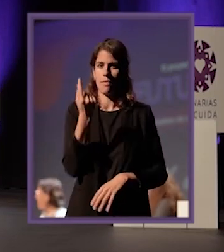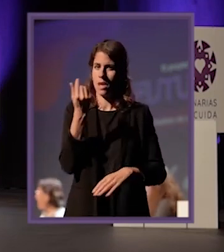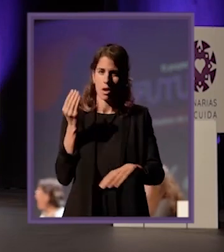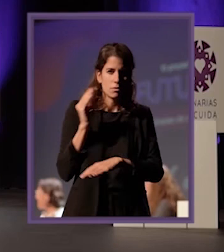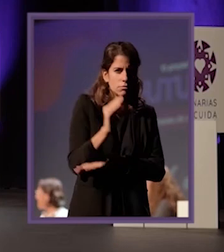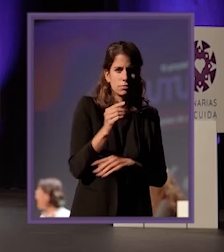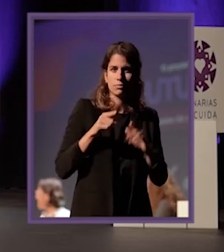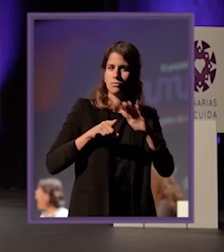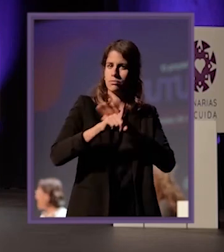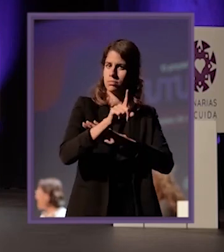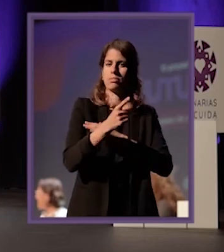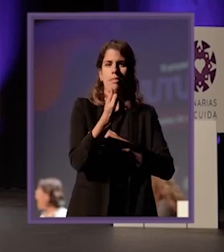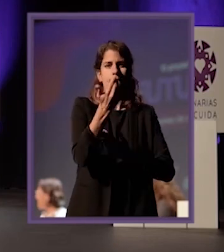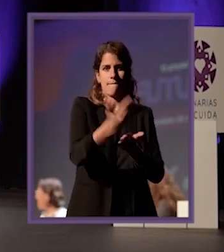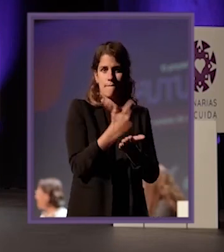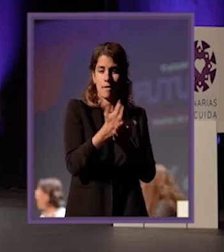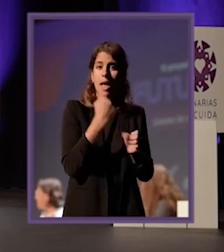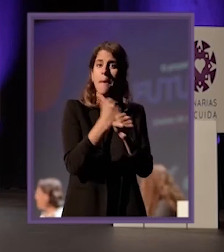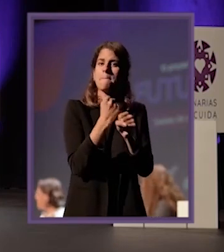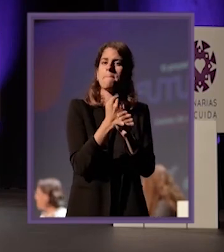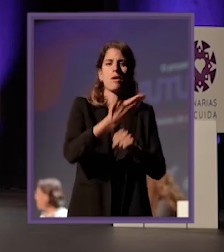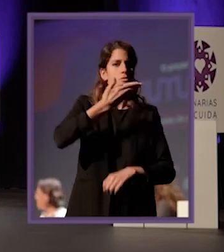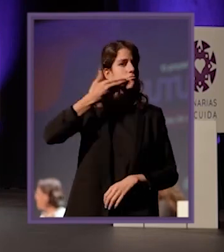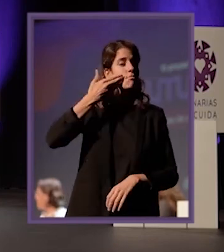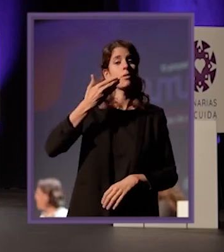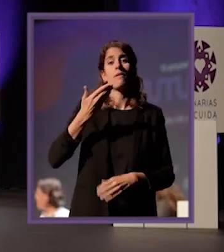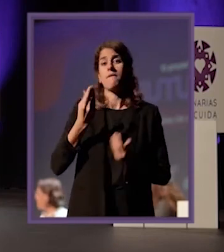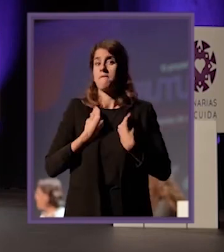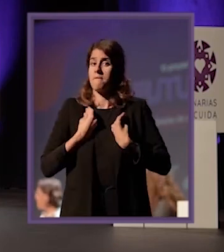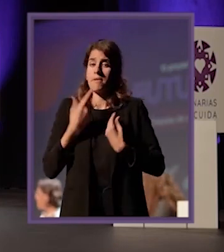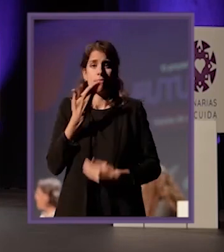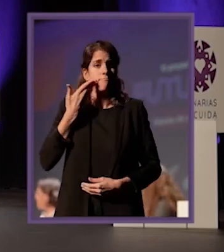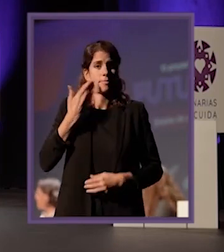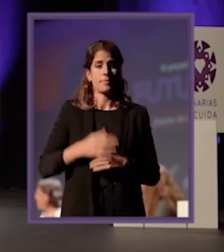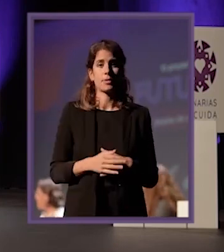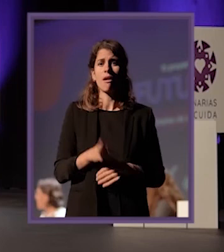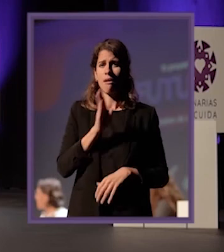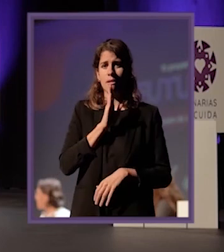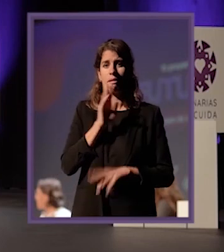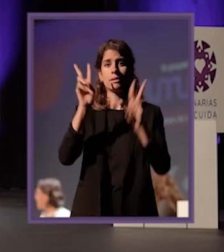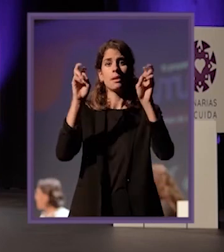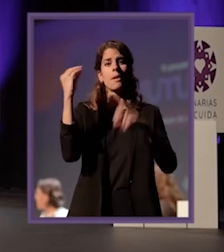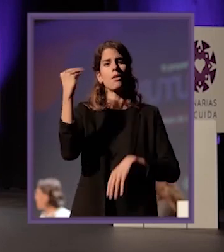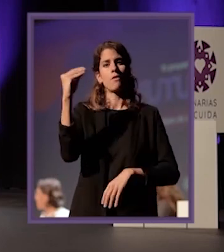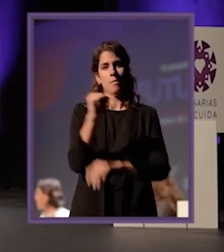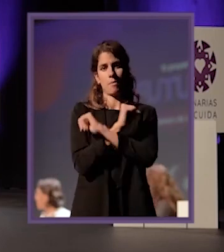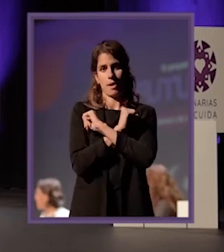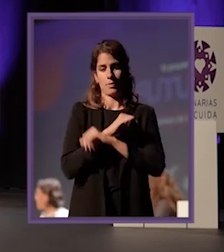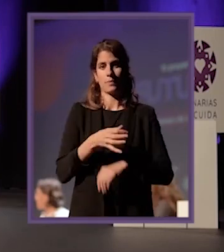de calidad para una vida digna de las personas. Hablabas del paro juvenil. En Canarias es